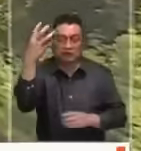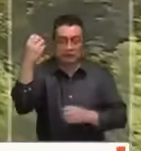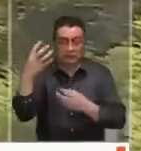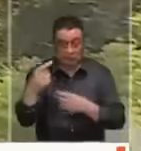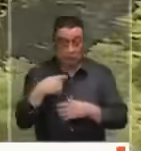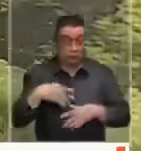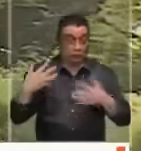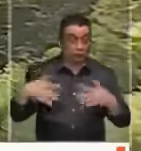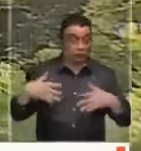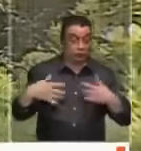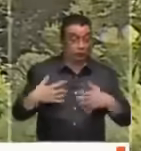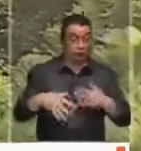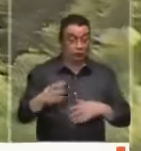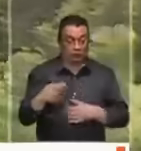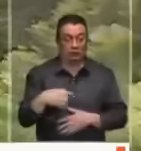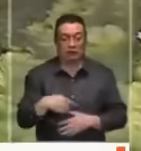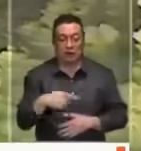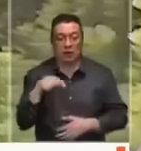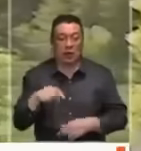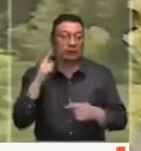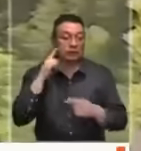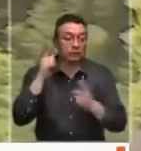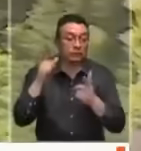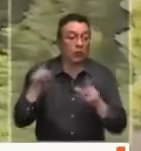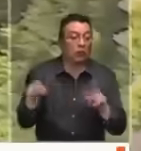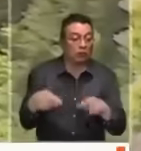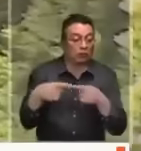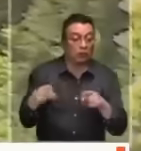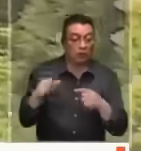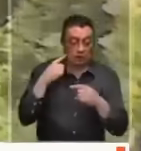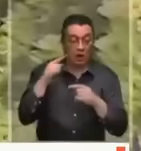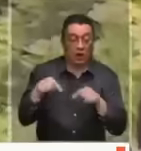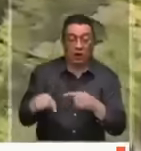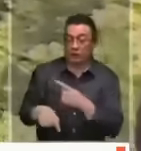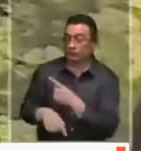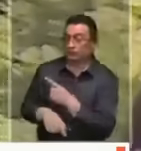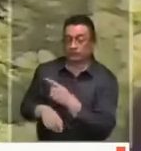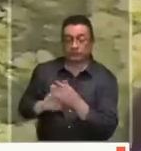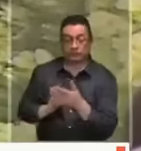sí, como examen de grado para cada uno de los ministros. Ahí escuchamos el ambiente.